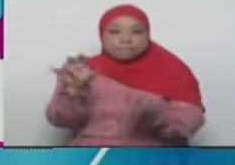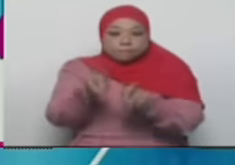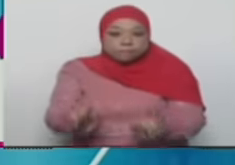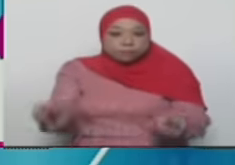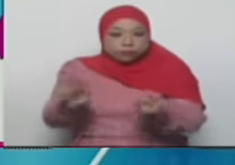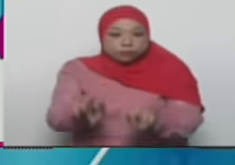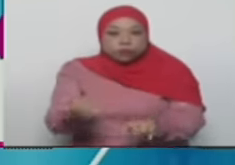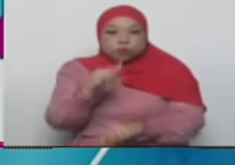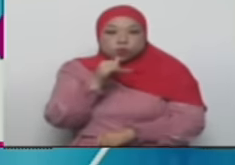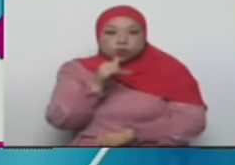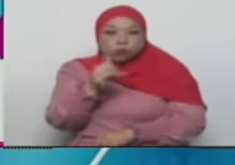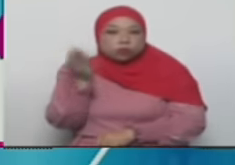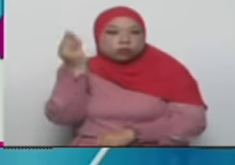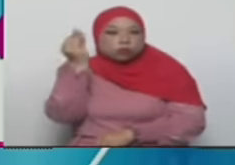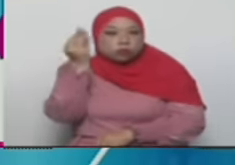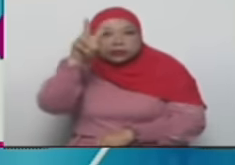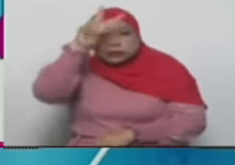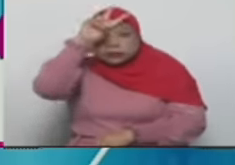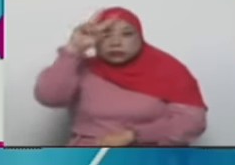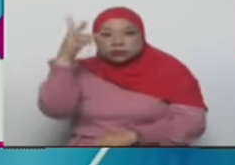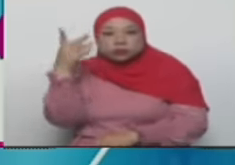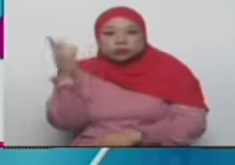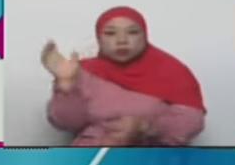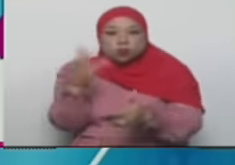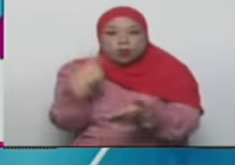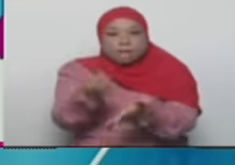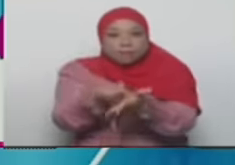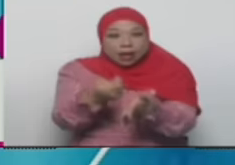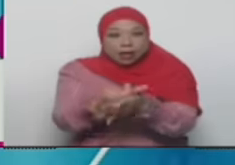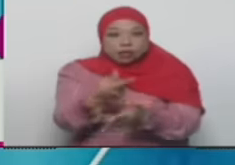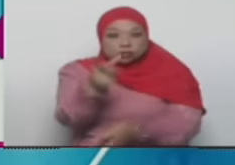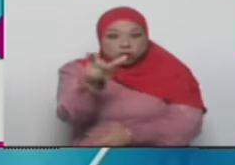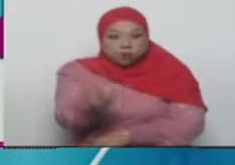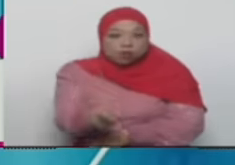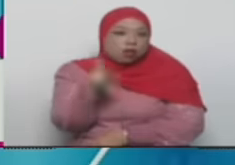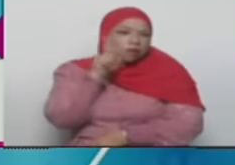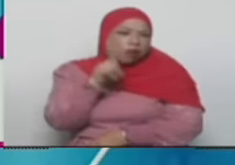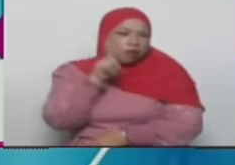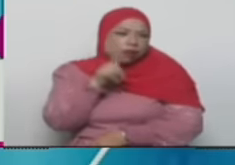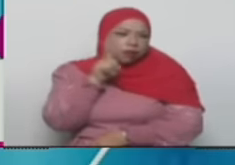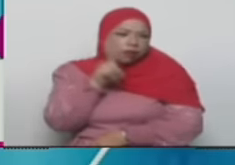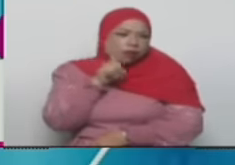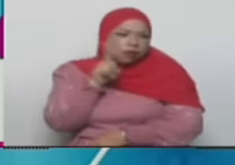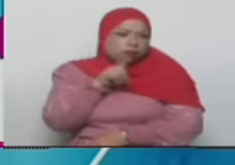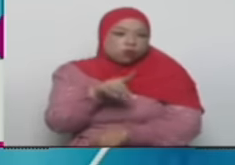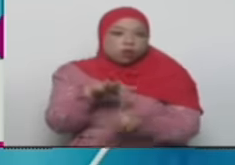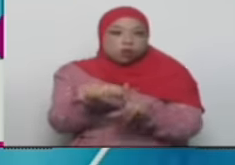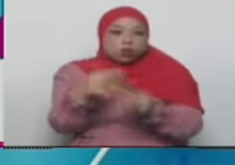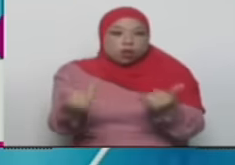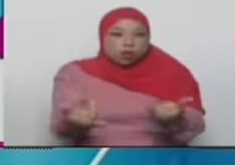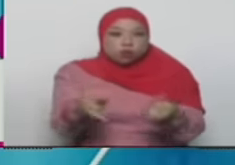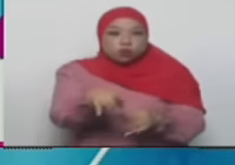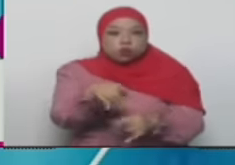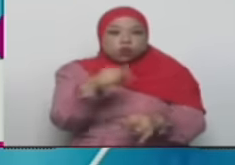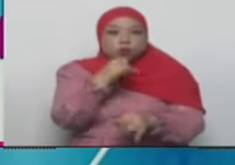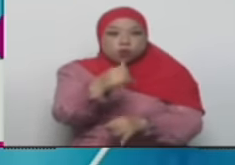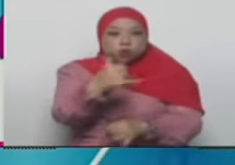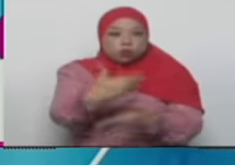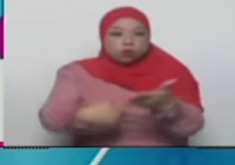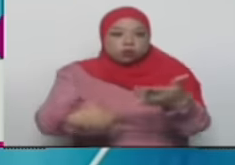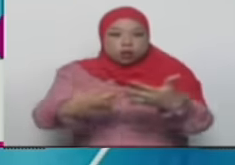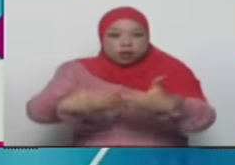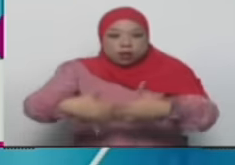imbecilidad. Cada imbécil que capta y compra en el mundo trata de desmentir lo que ya es una realidad, inclusive en informes de